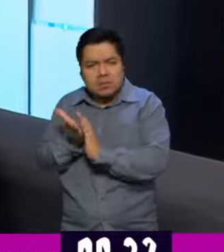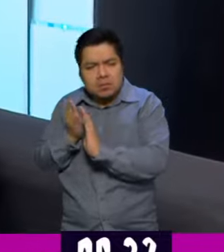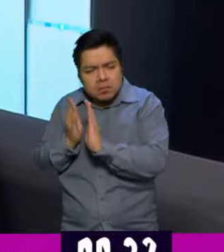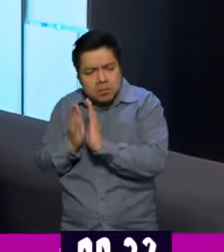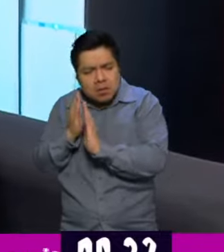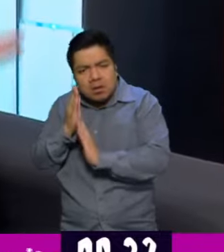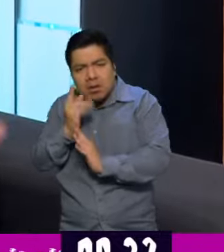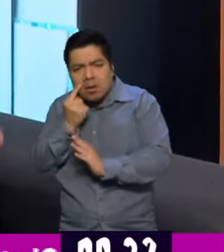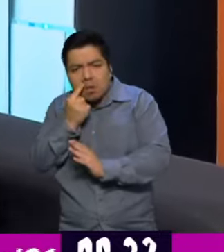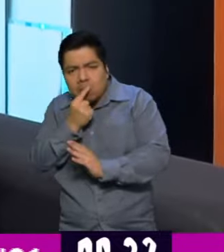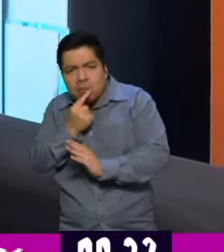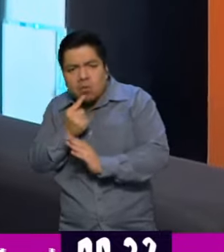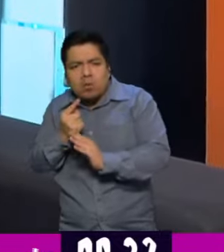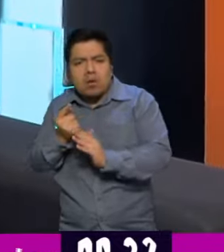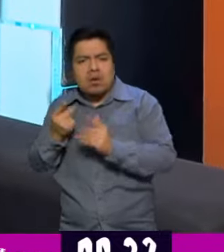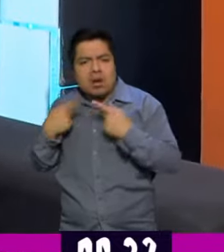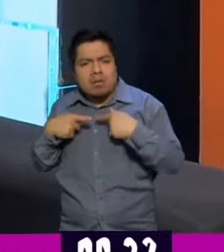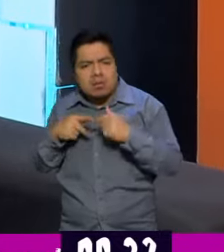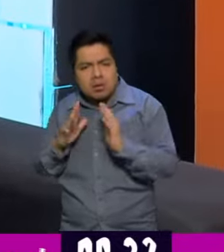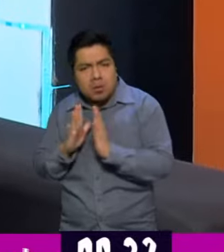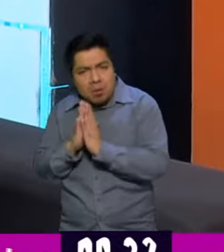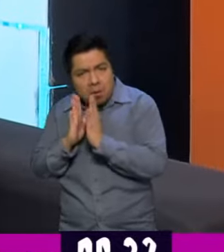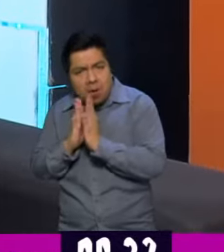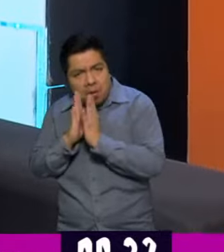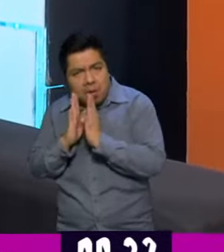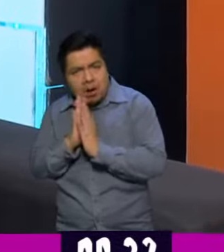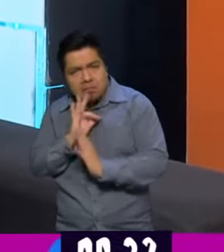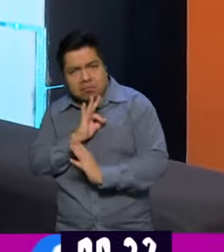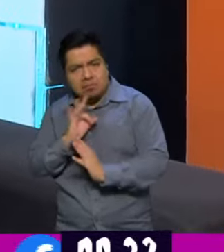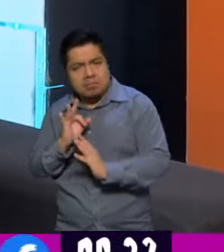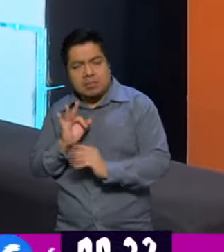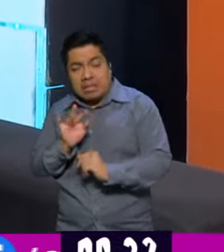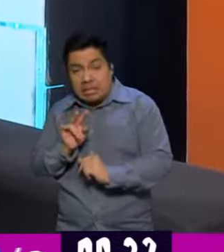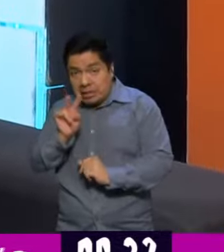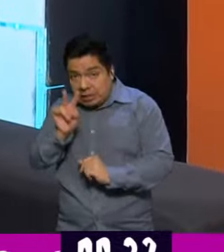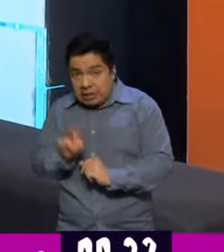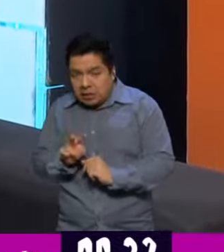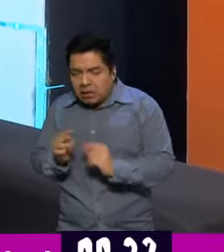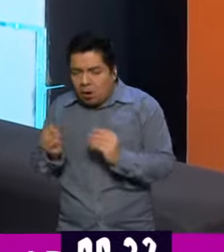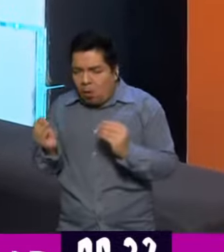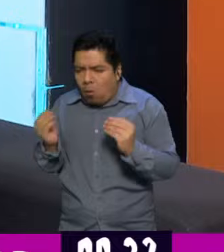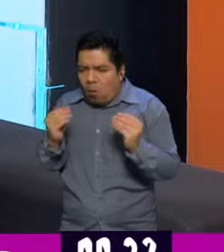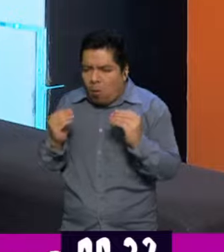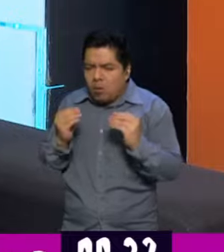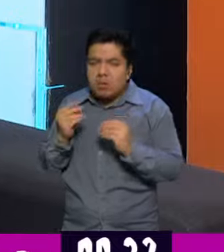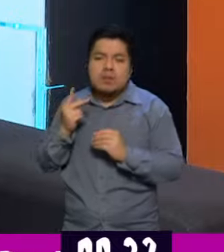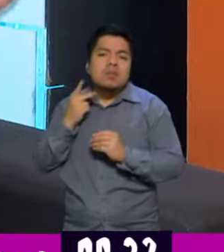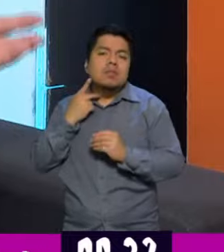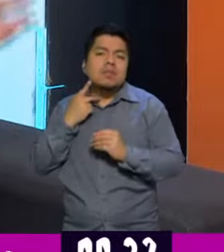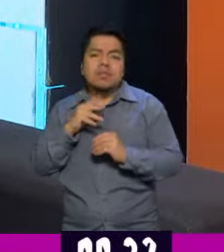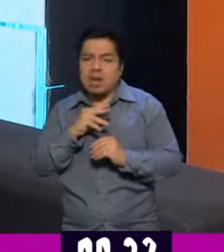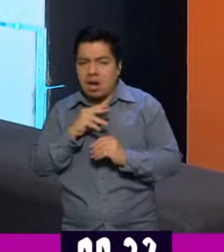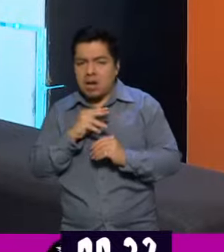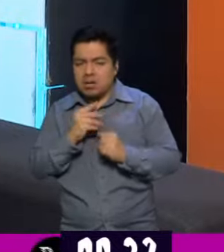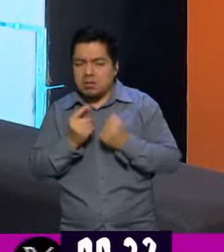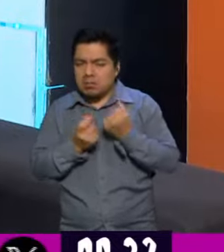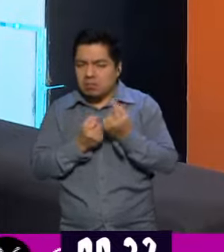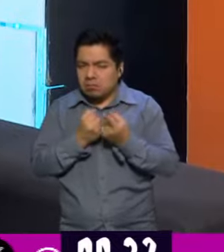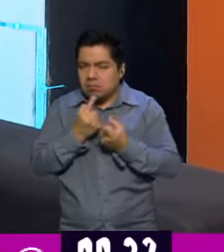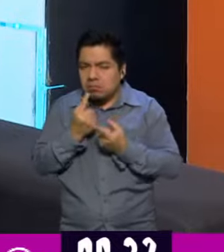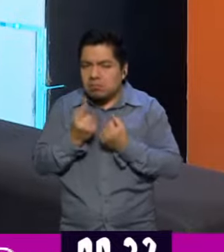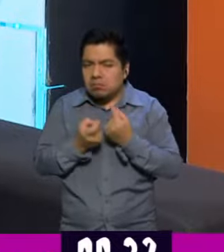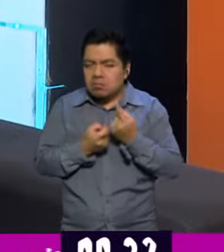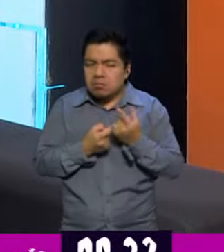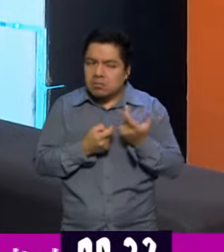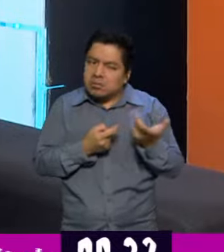democracia, estamos construyendo ciudadanía. Hay verdaderamente un debate político, aunque una de las partes